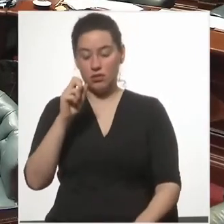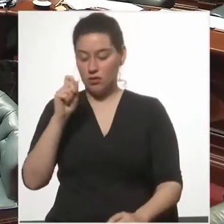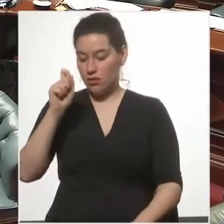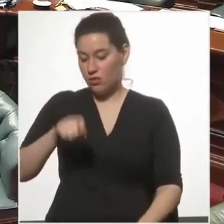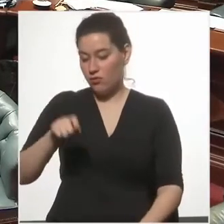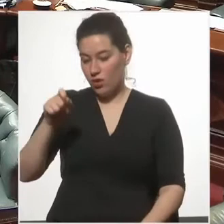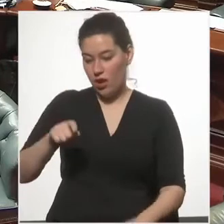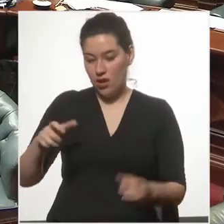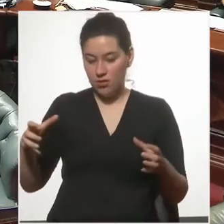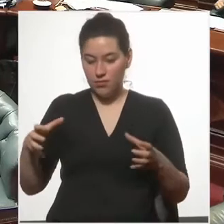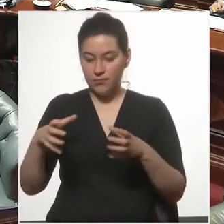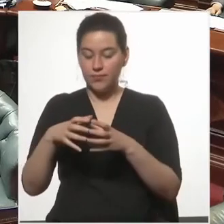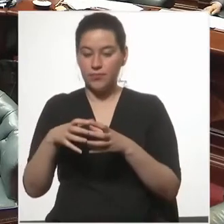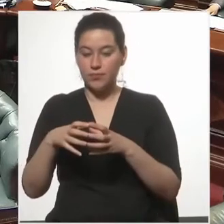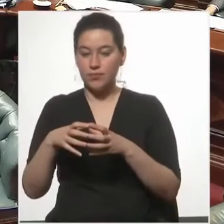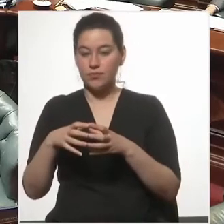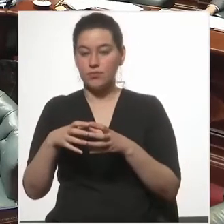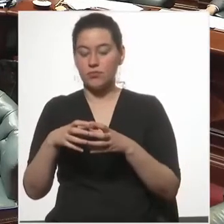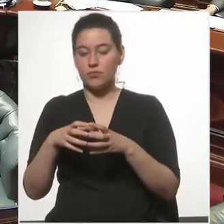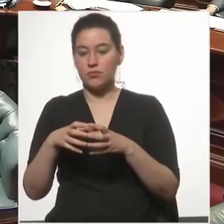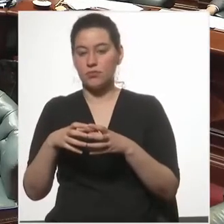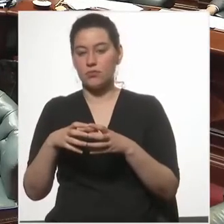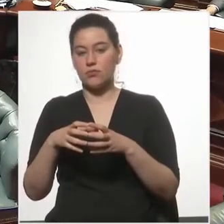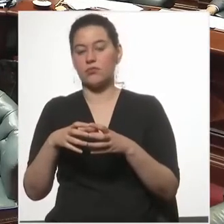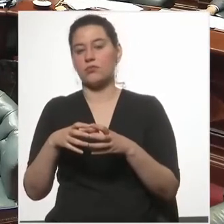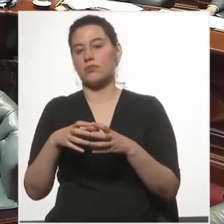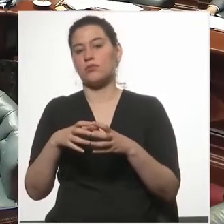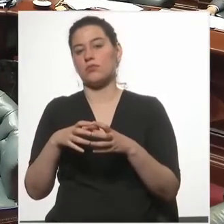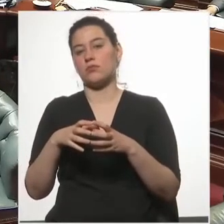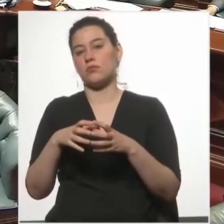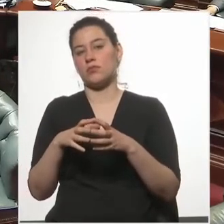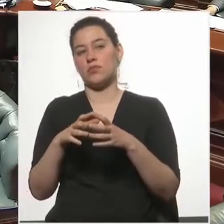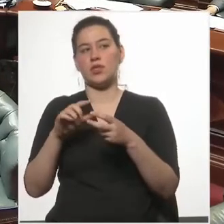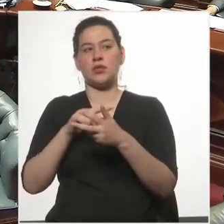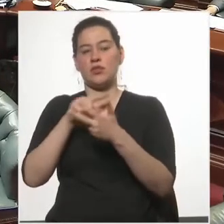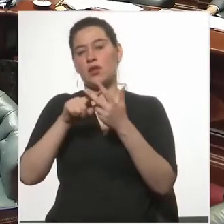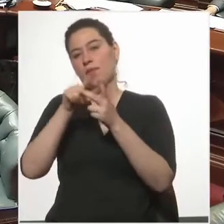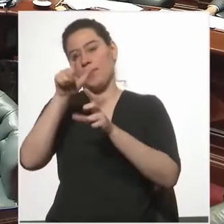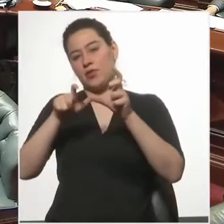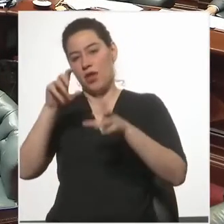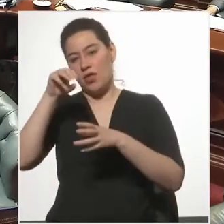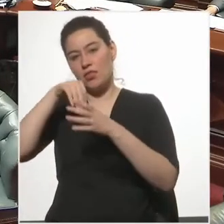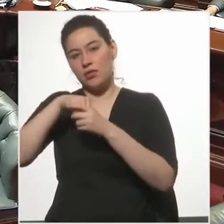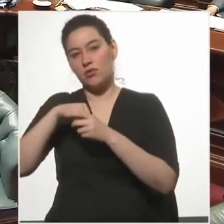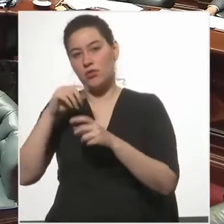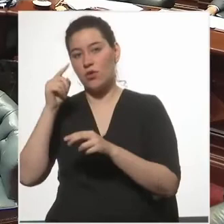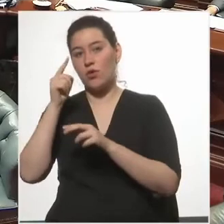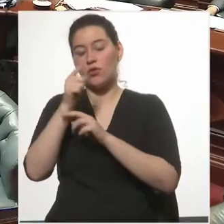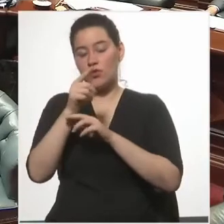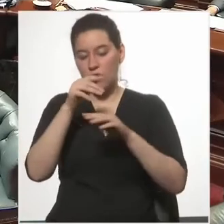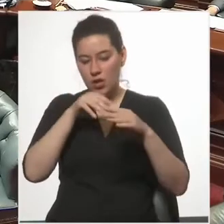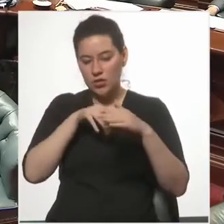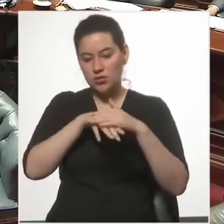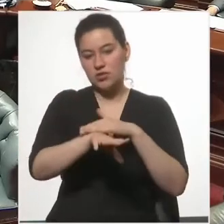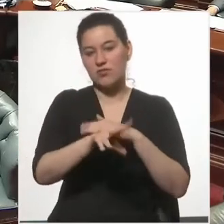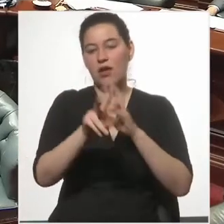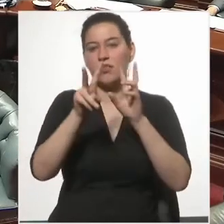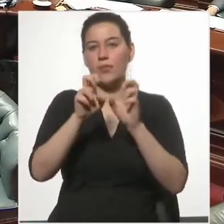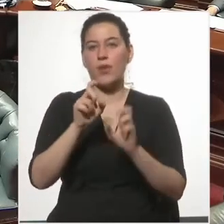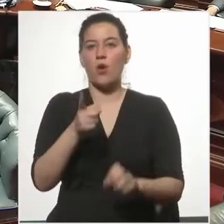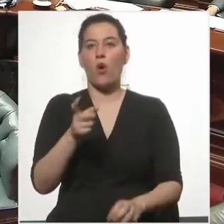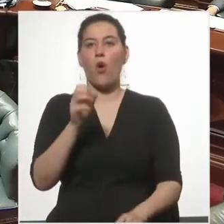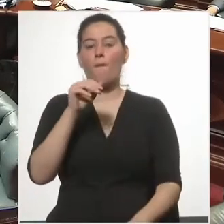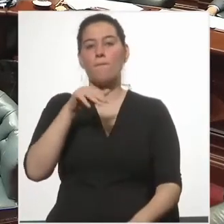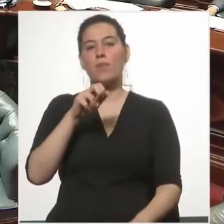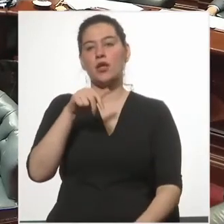Segundo Turno, compuesto por José Balcaldi, Daniel Tapié y Horacio Míguez, ordenó archivar la causa de Comensoro. Ni siquiera